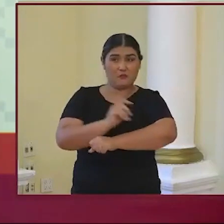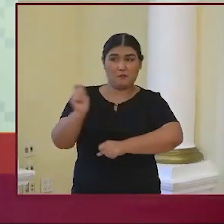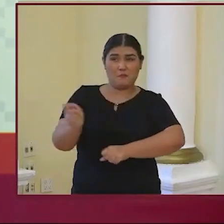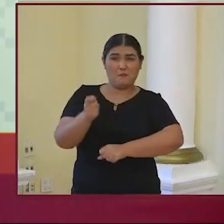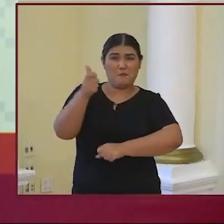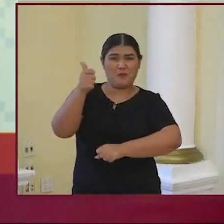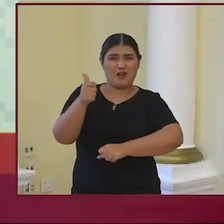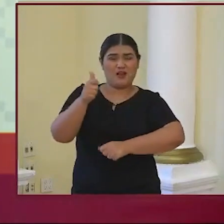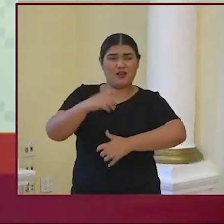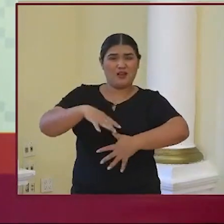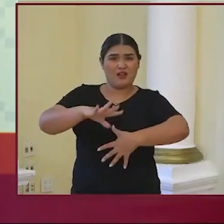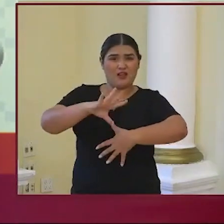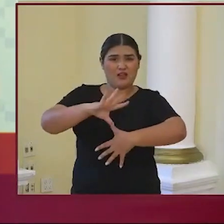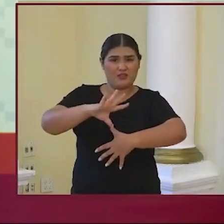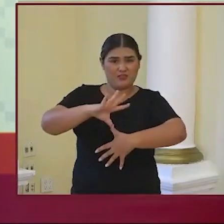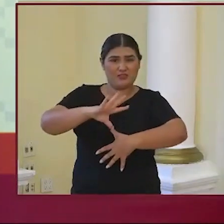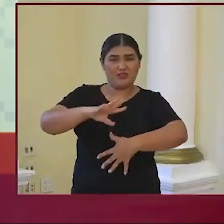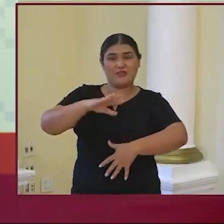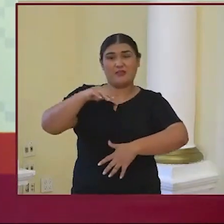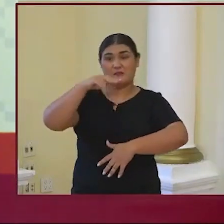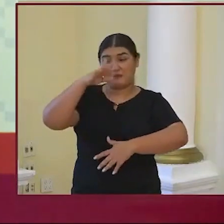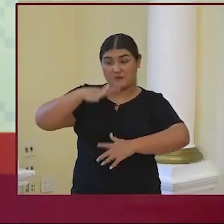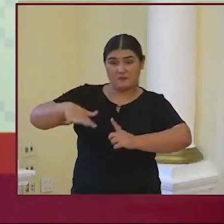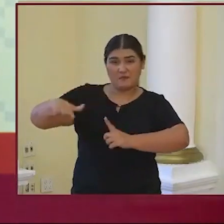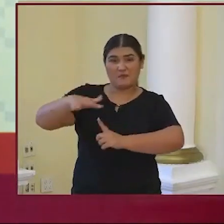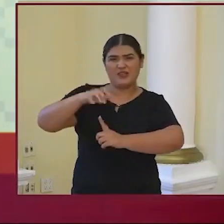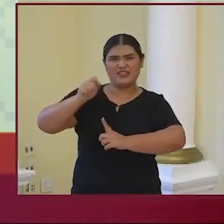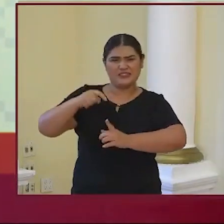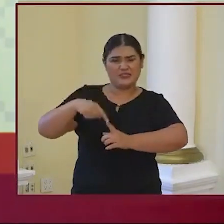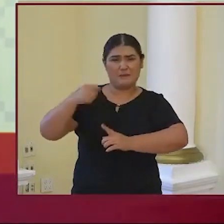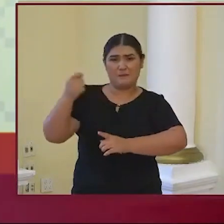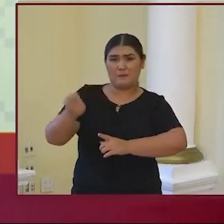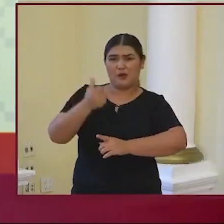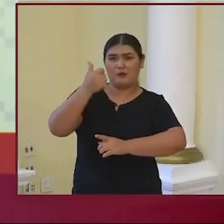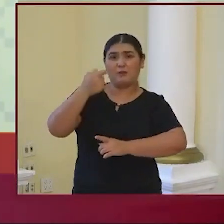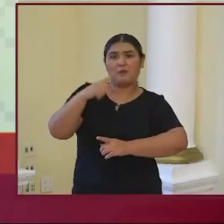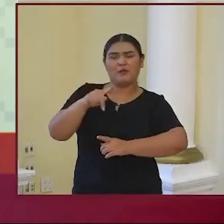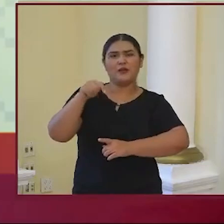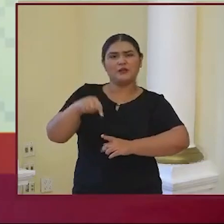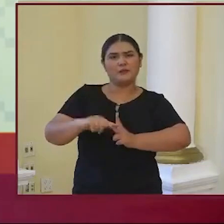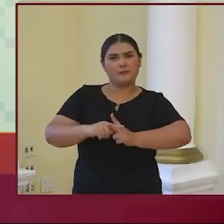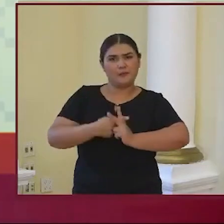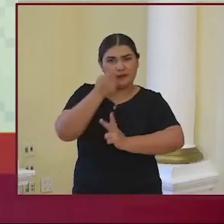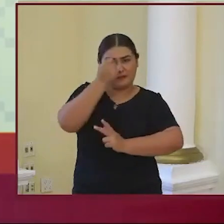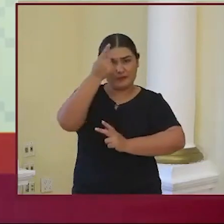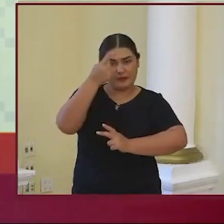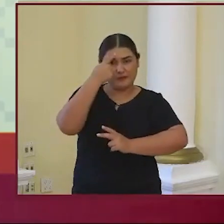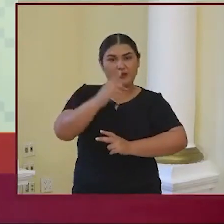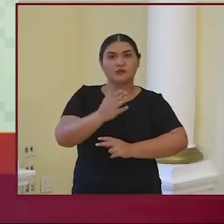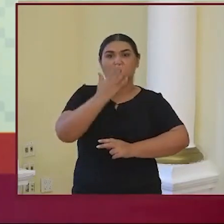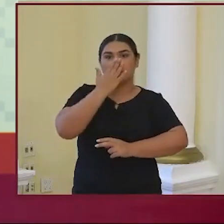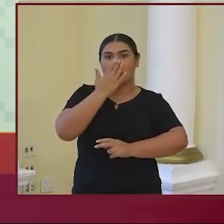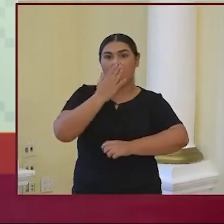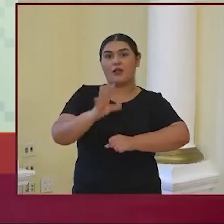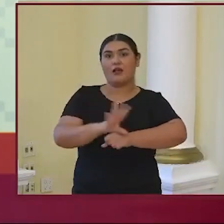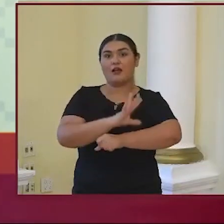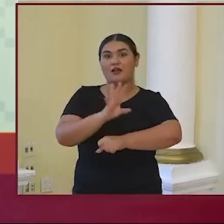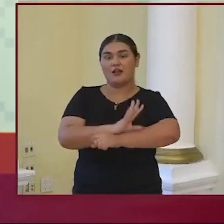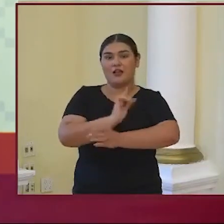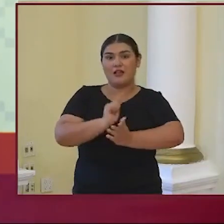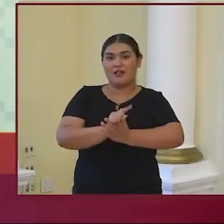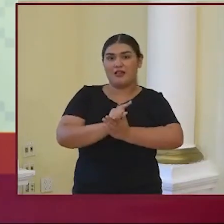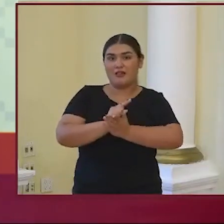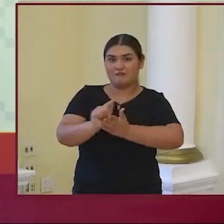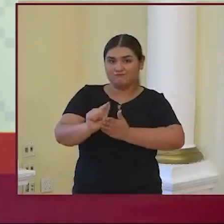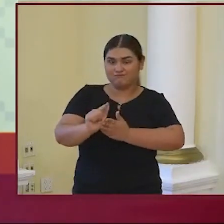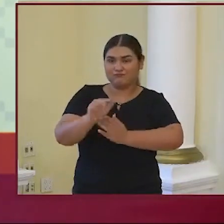de Latinoamérica, pero es el embrión del plan Sonora de energías limpias,